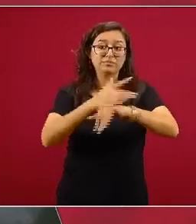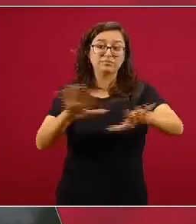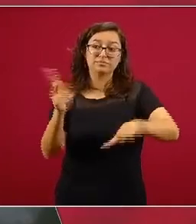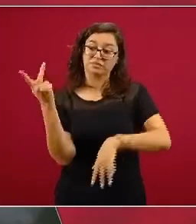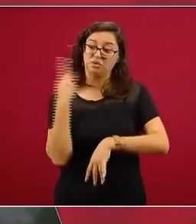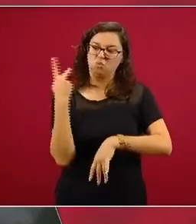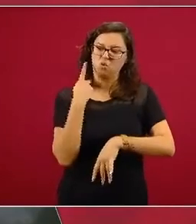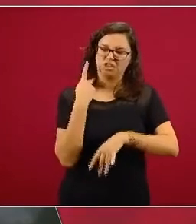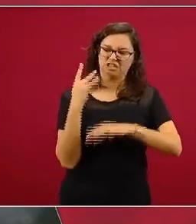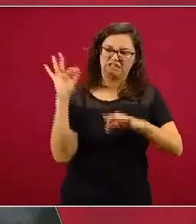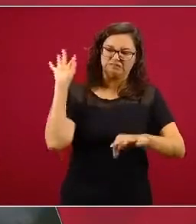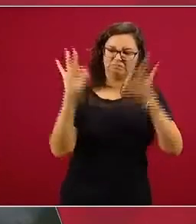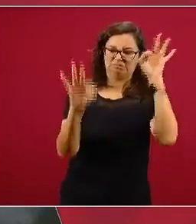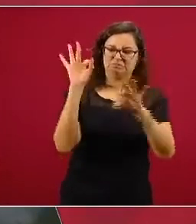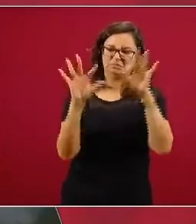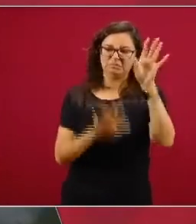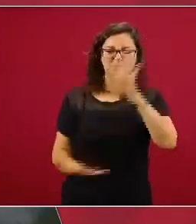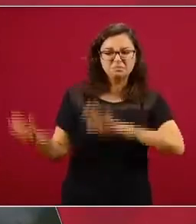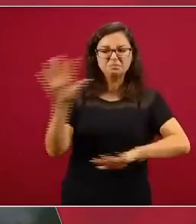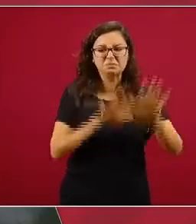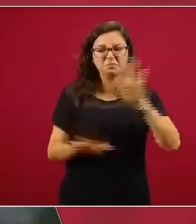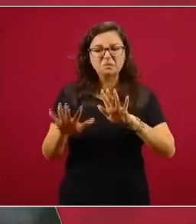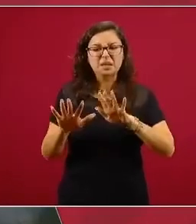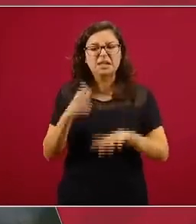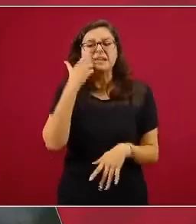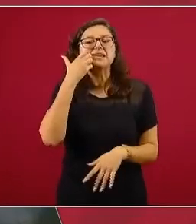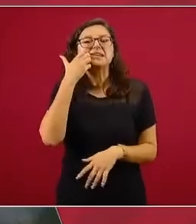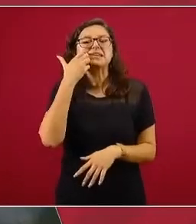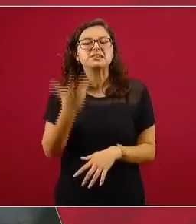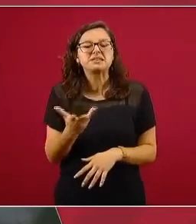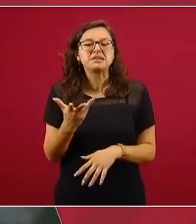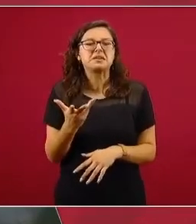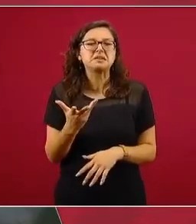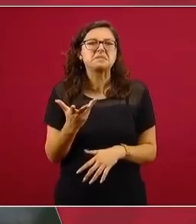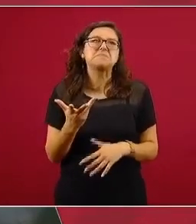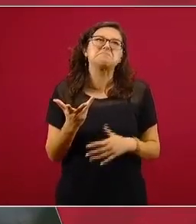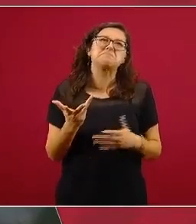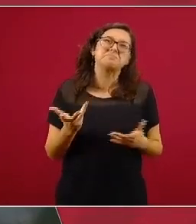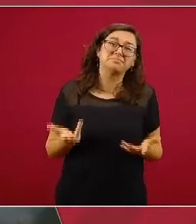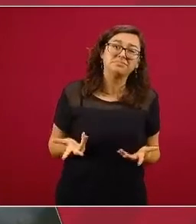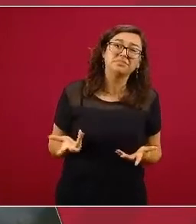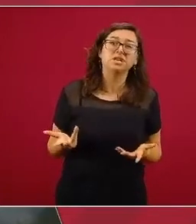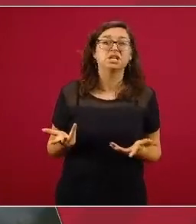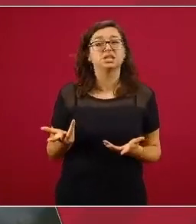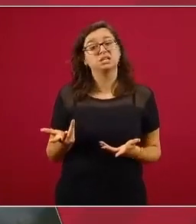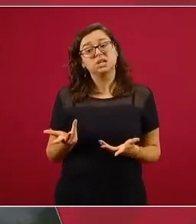técnica, en donde se quiere buscar, a veces me parece que de una manera